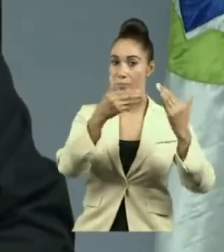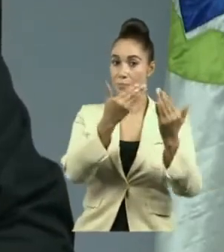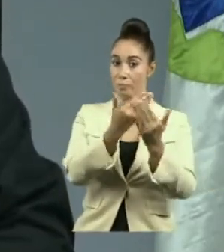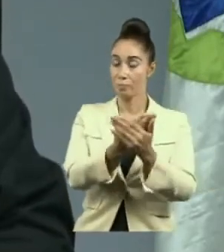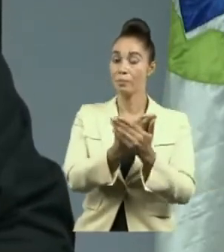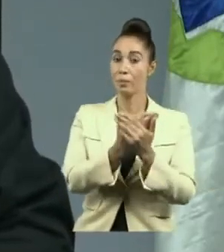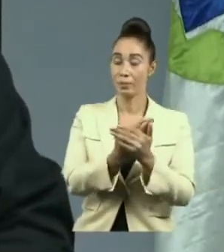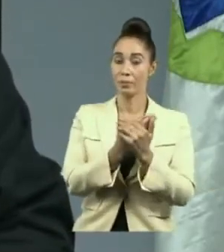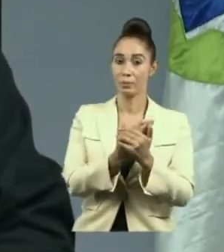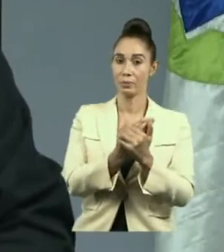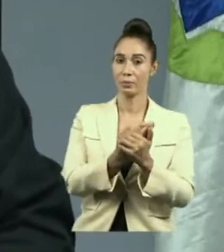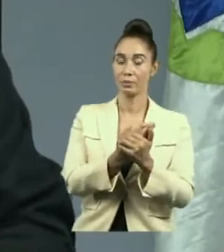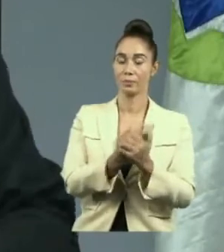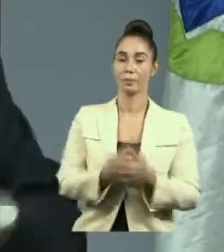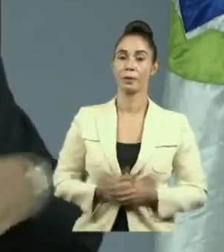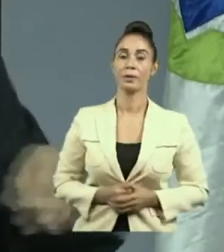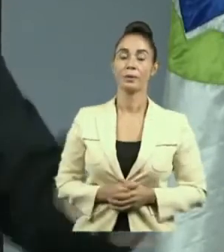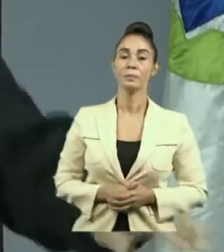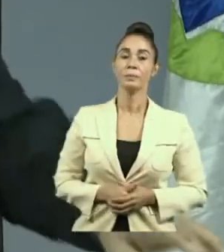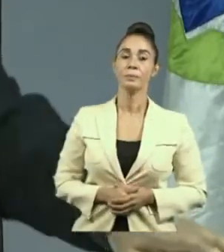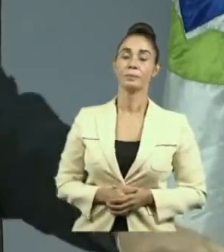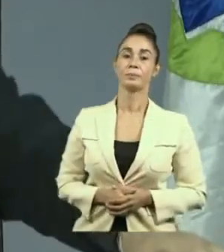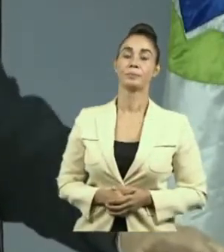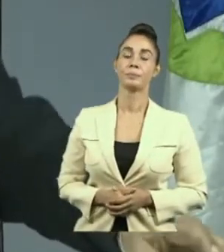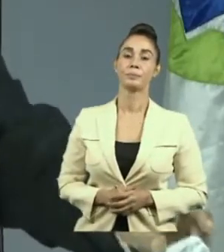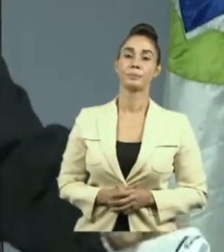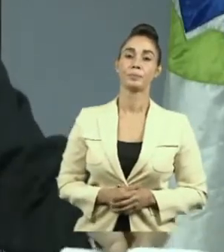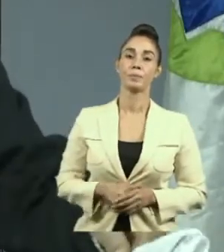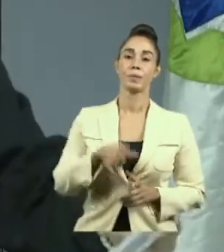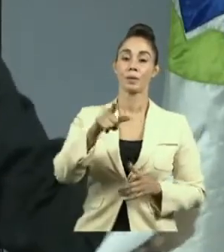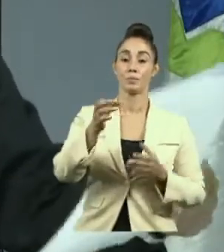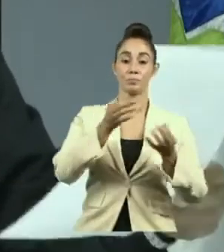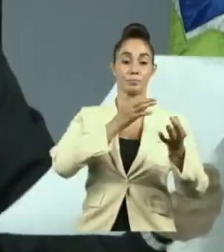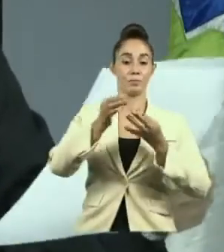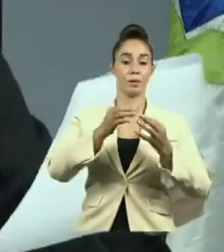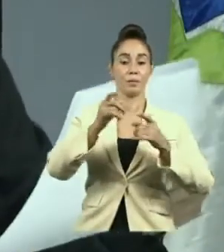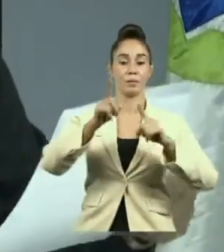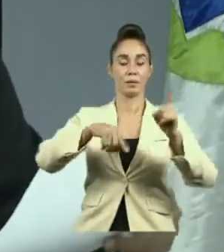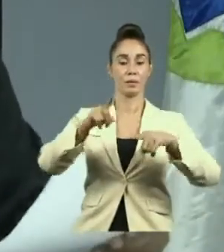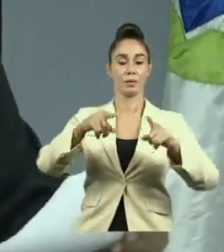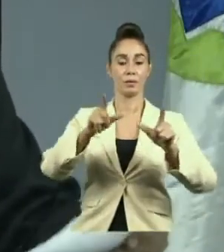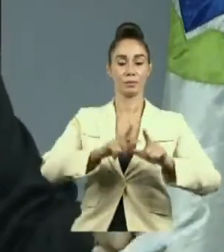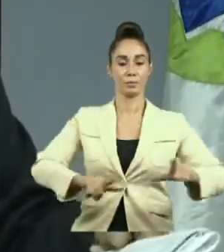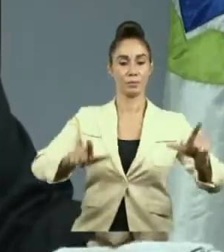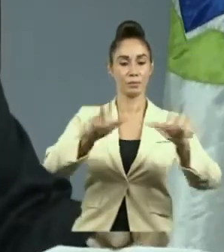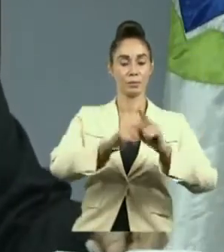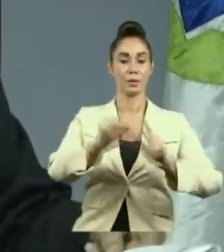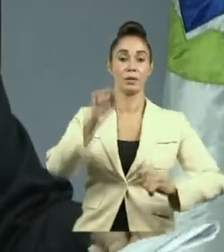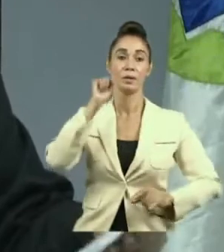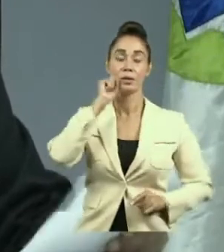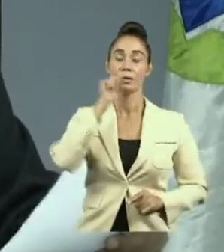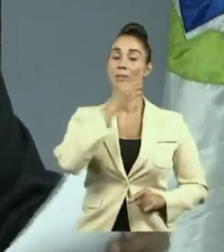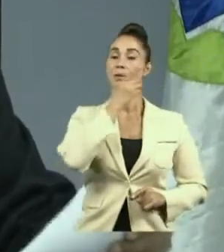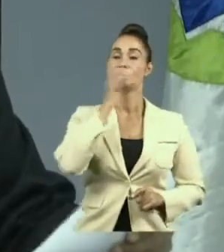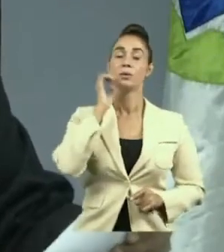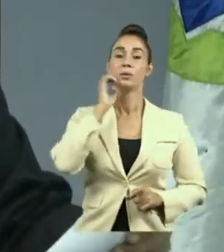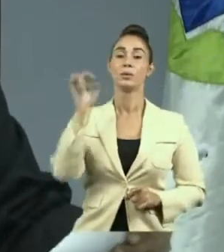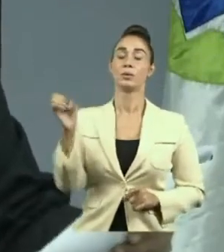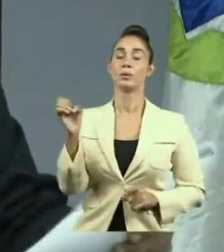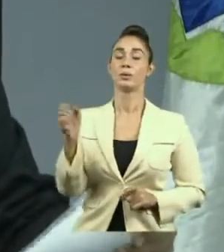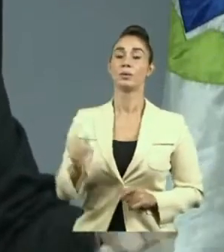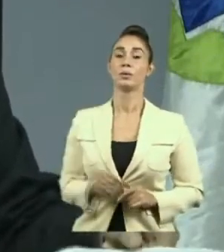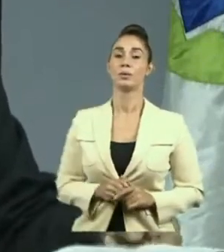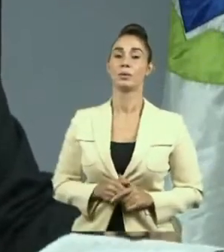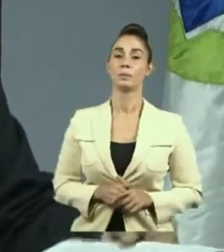como usted dice en muchos lugares y la provincia santo domingo es muy